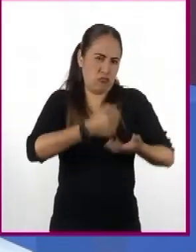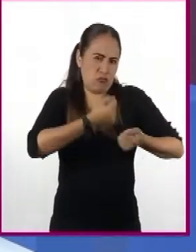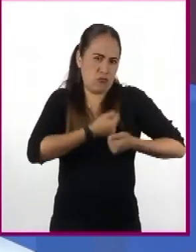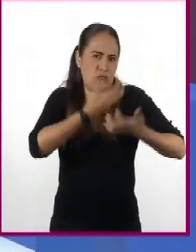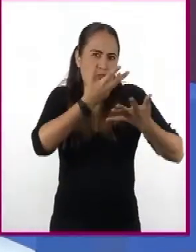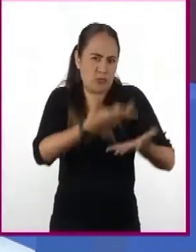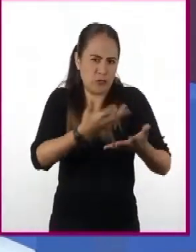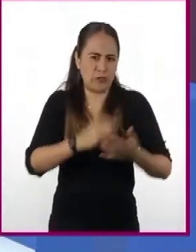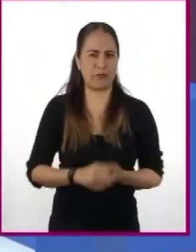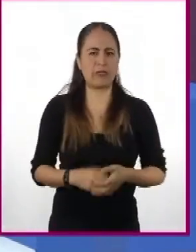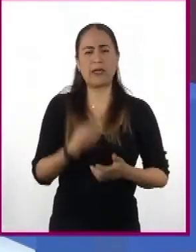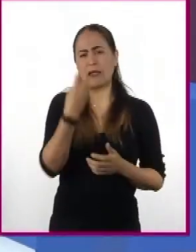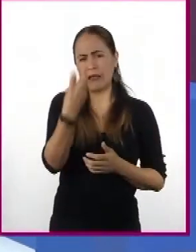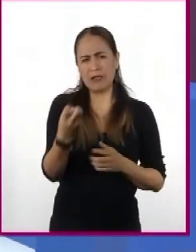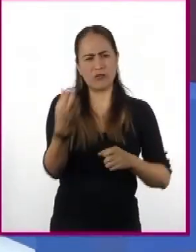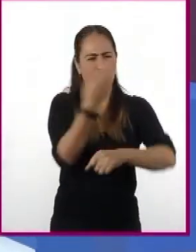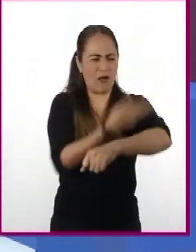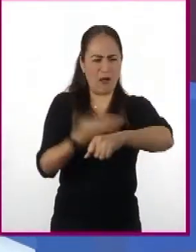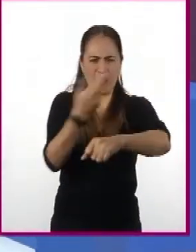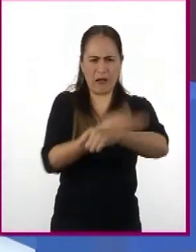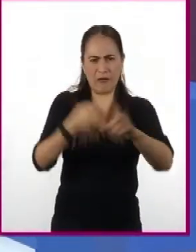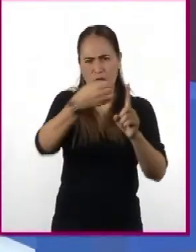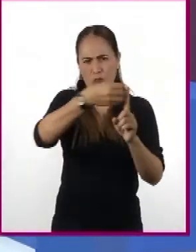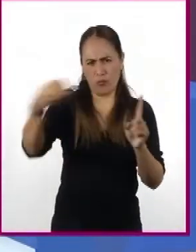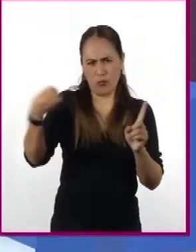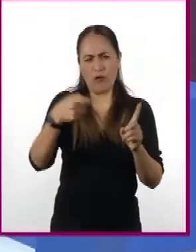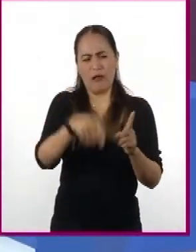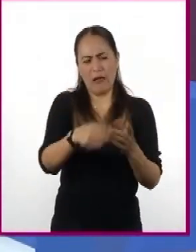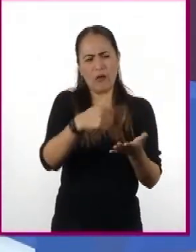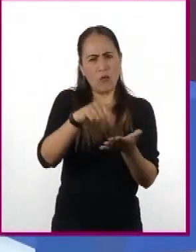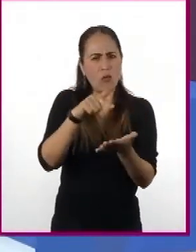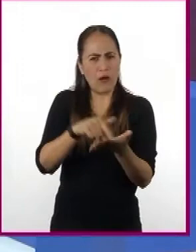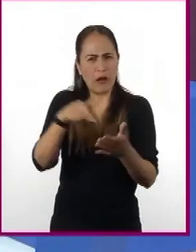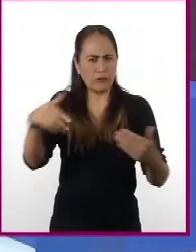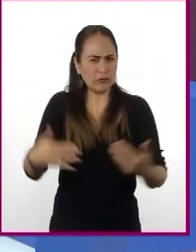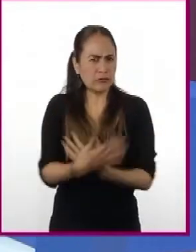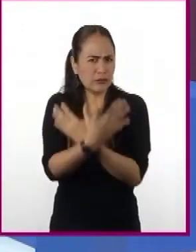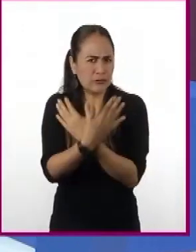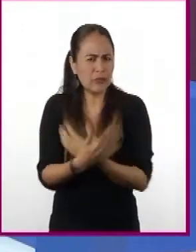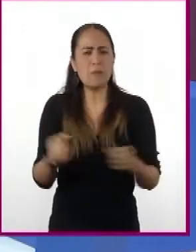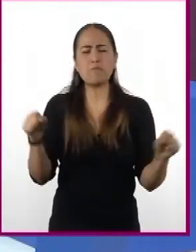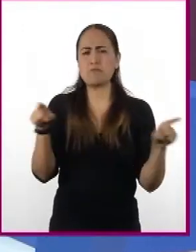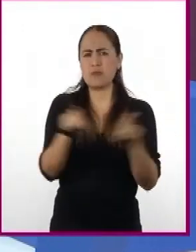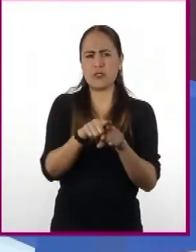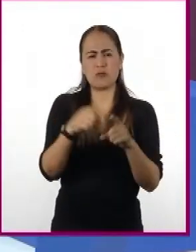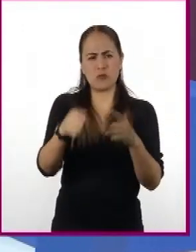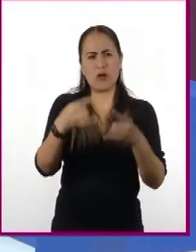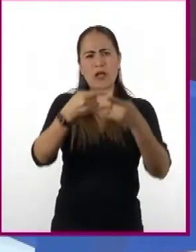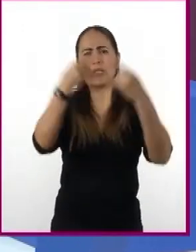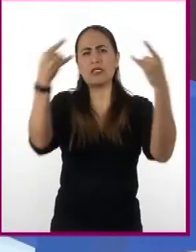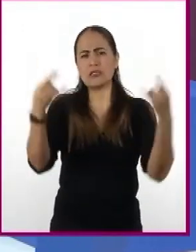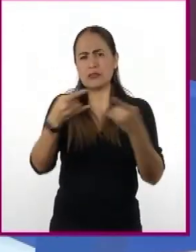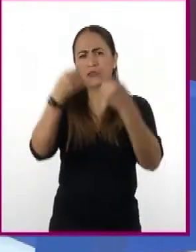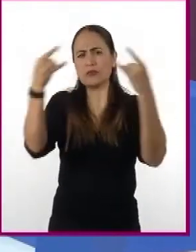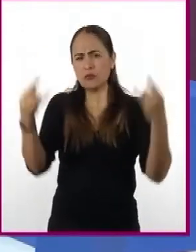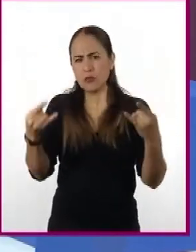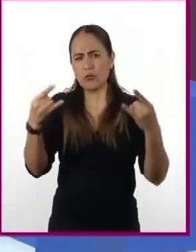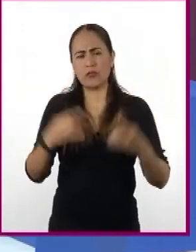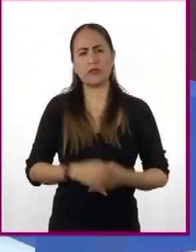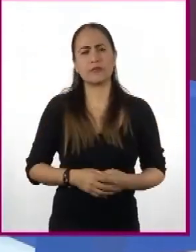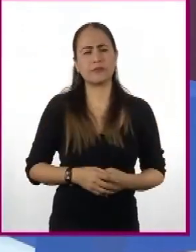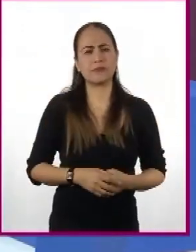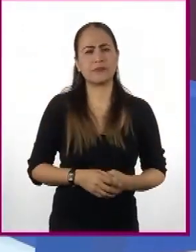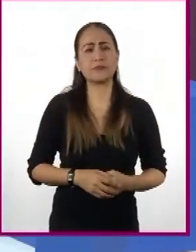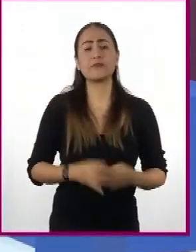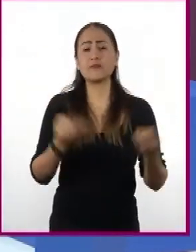esta organización de las obras por su lugar de origen, también existen diversas antologías de cuentos latinoamericanos. Y otros,